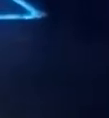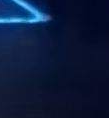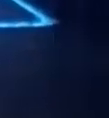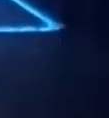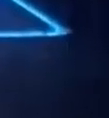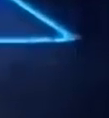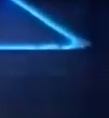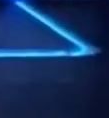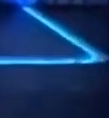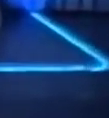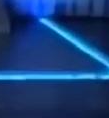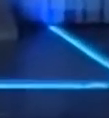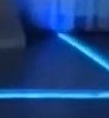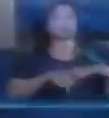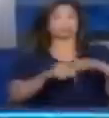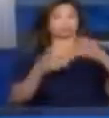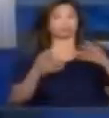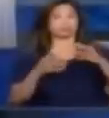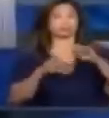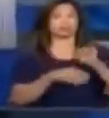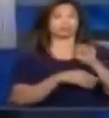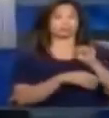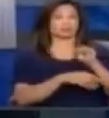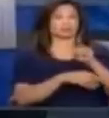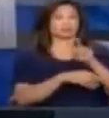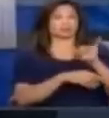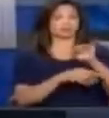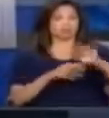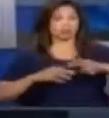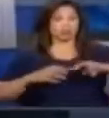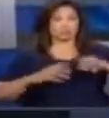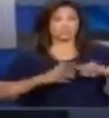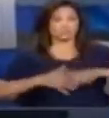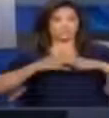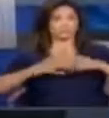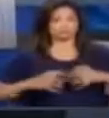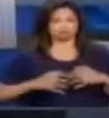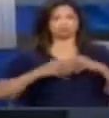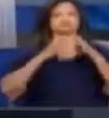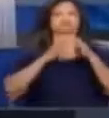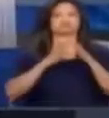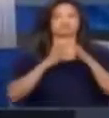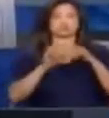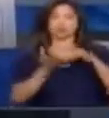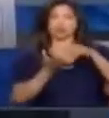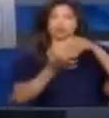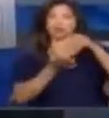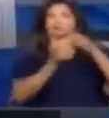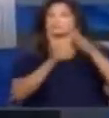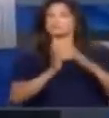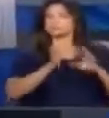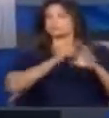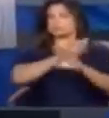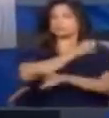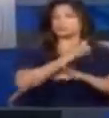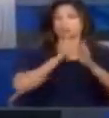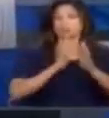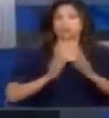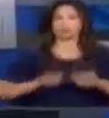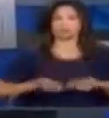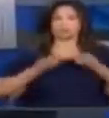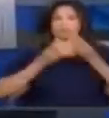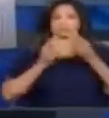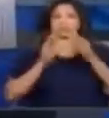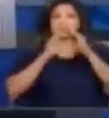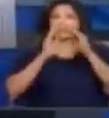Amigos, el Instituto Nacional de la Vivienda inició la construcción de una vivienda a un agricultor que vive en un árbol